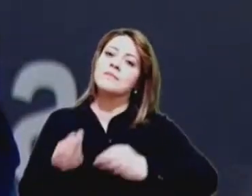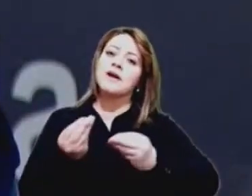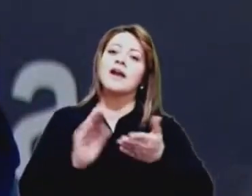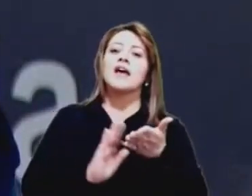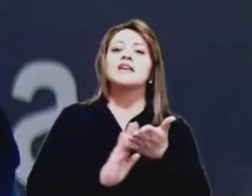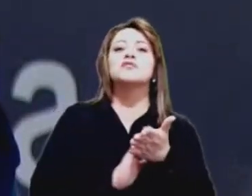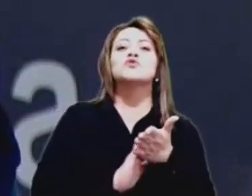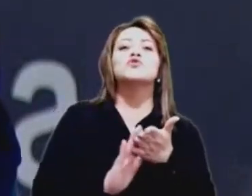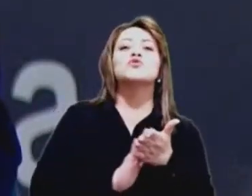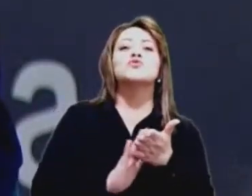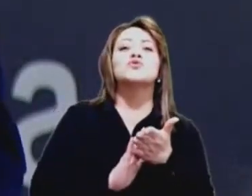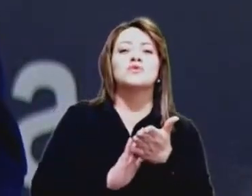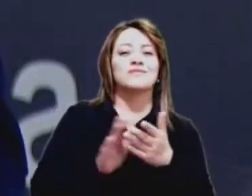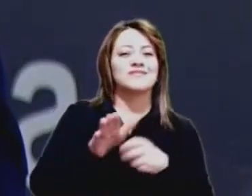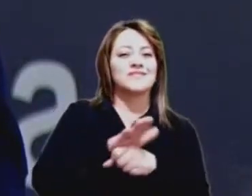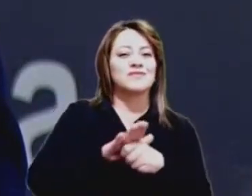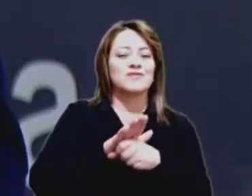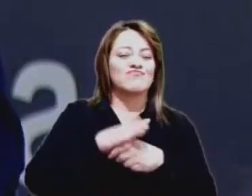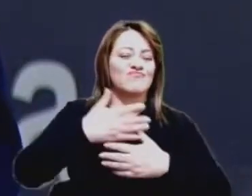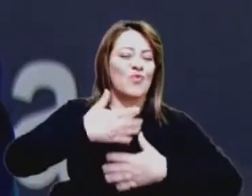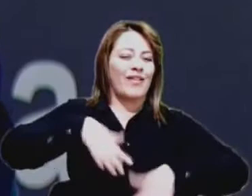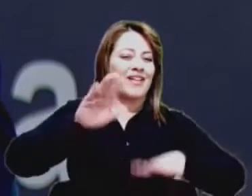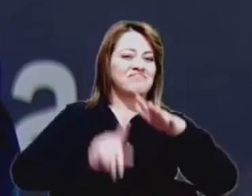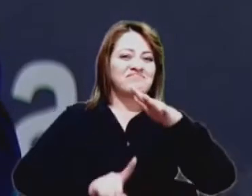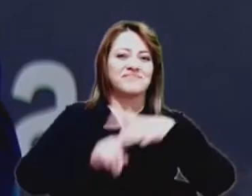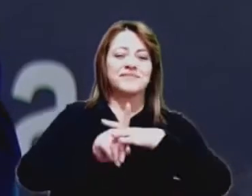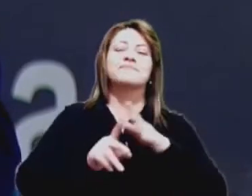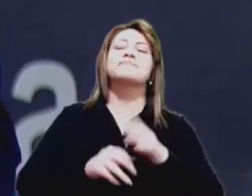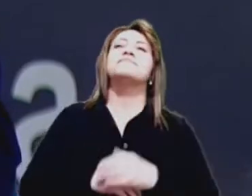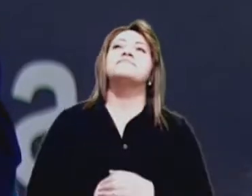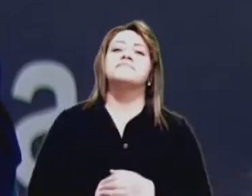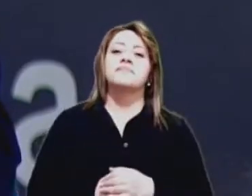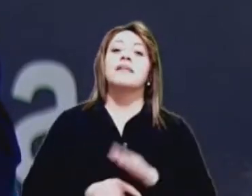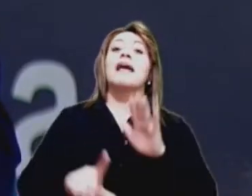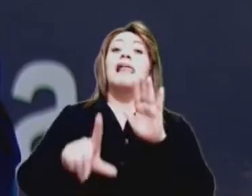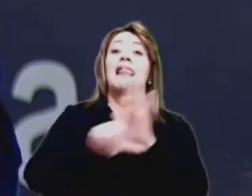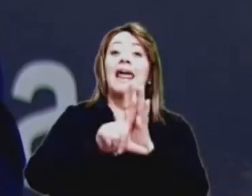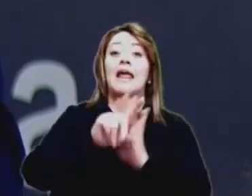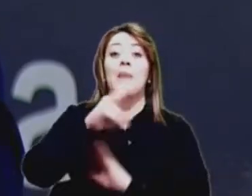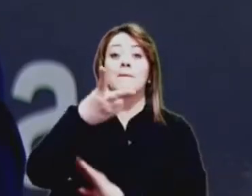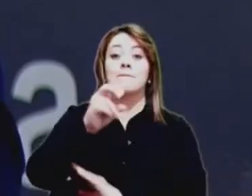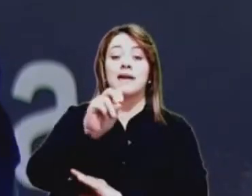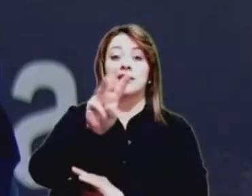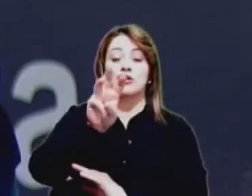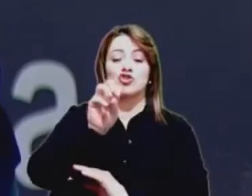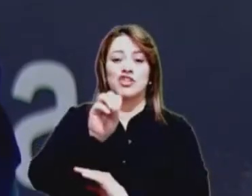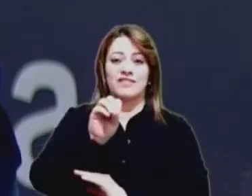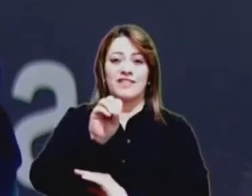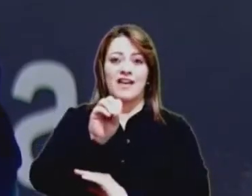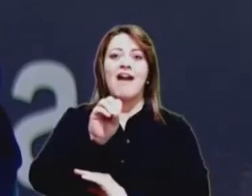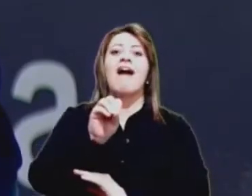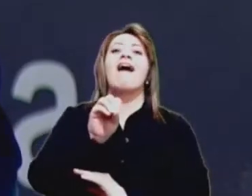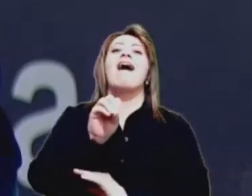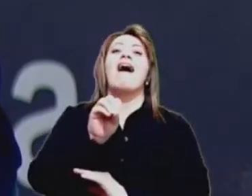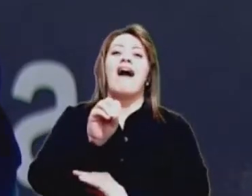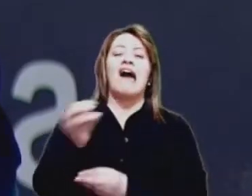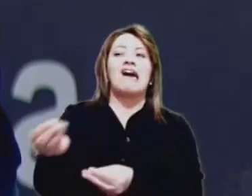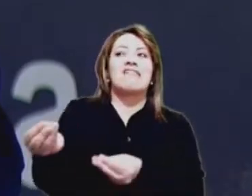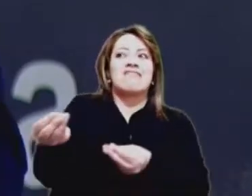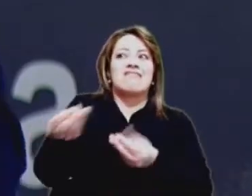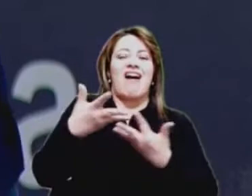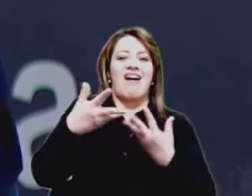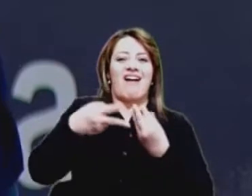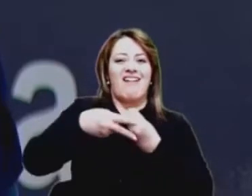conflictos y en muy buena hora la ley 20 80 pues nos deja una herramienta importantísima